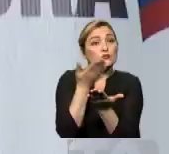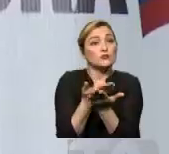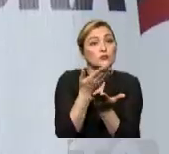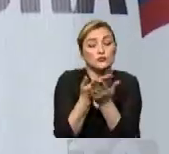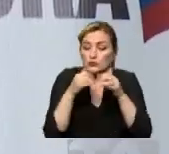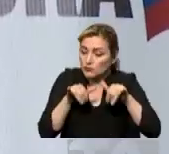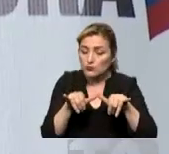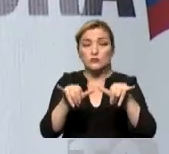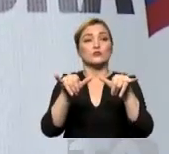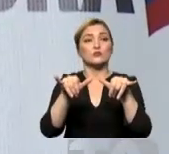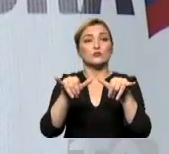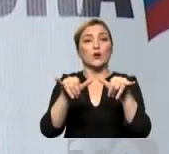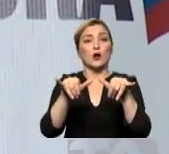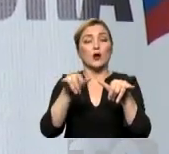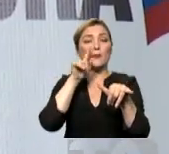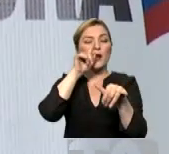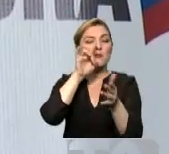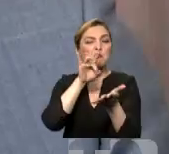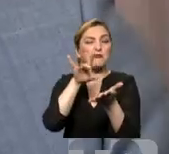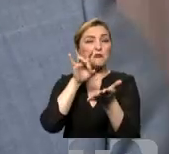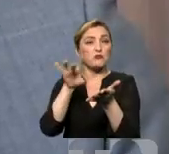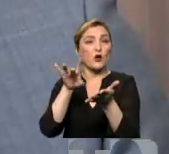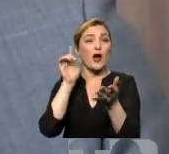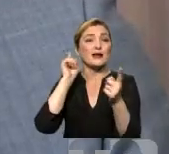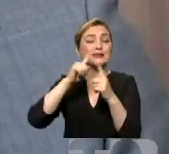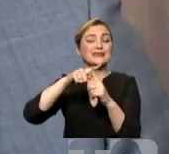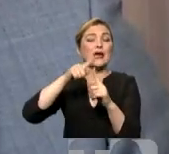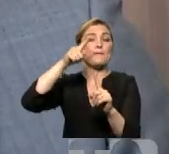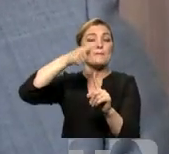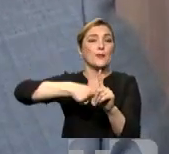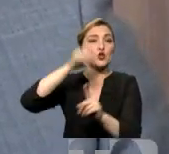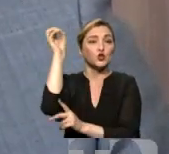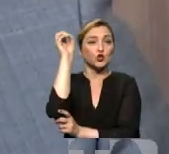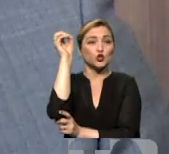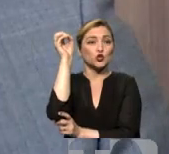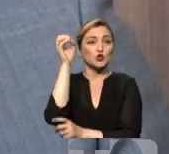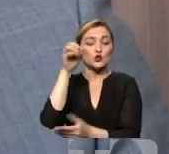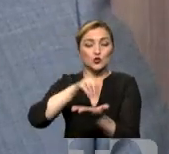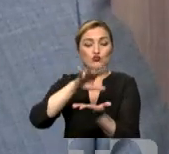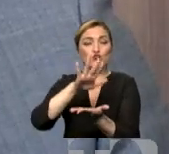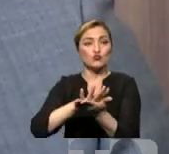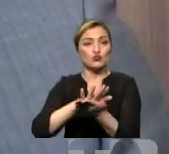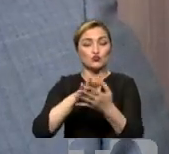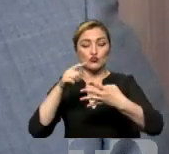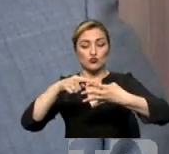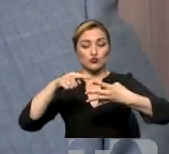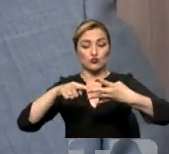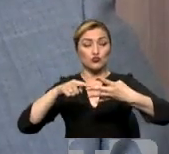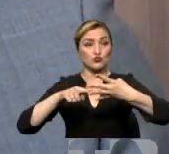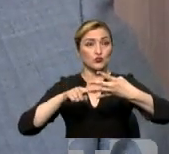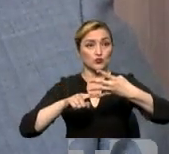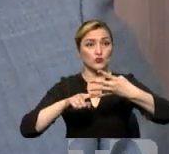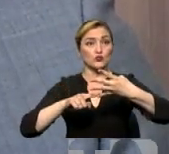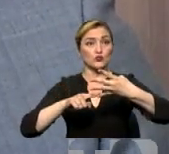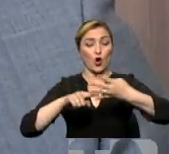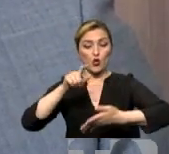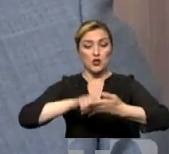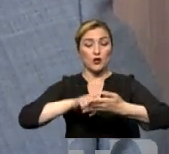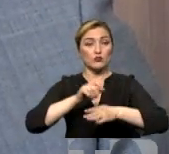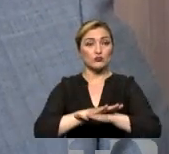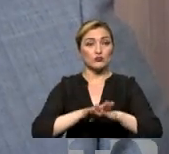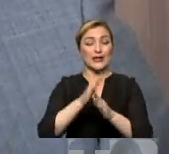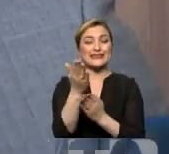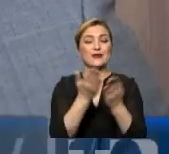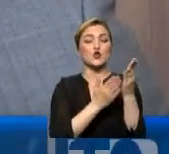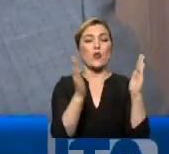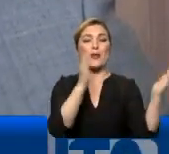para continuar con las reducciones hasta octubre, que supondrá la aplicación de cuatro mecanismos: la terminación de contratos de